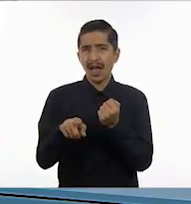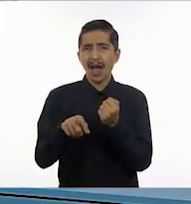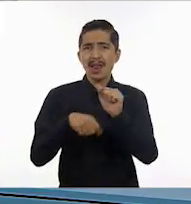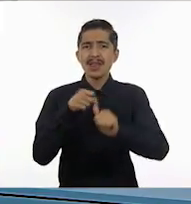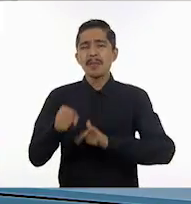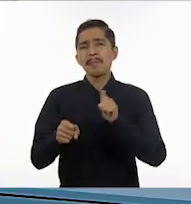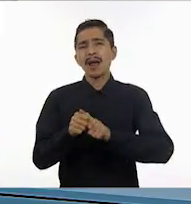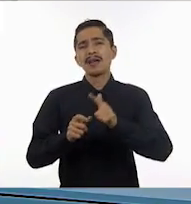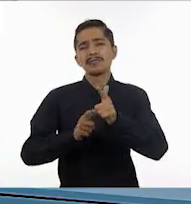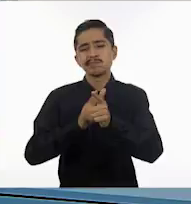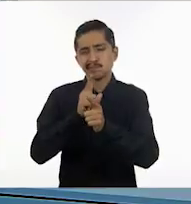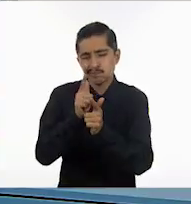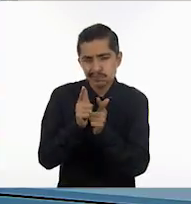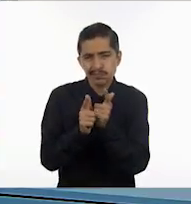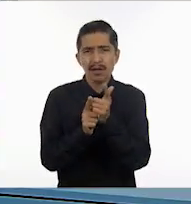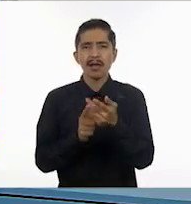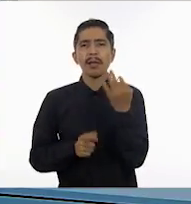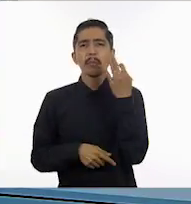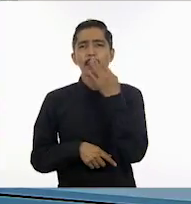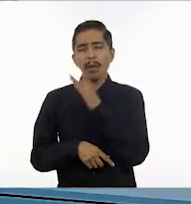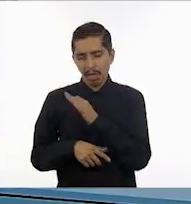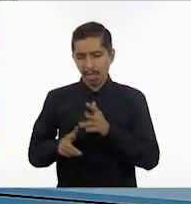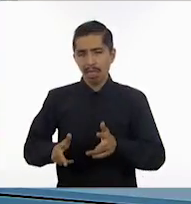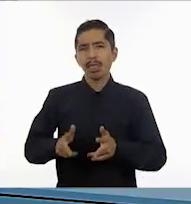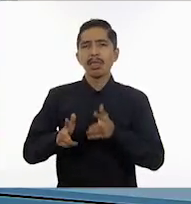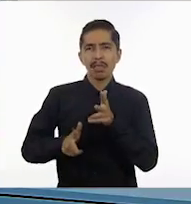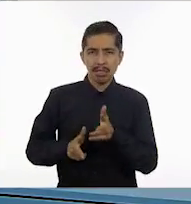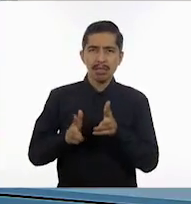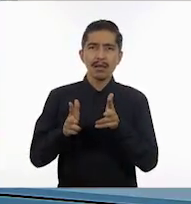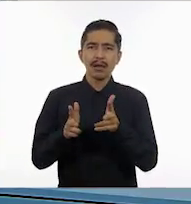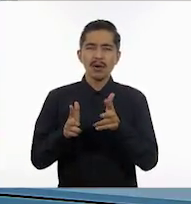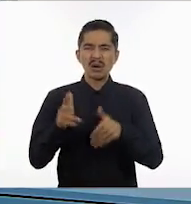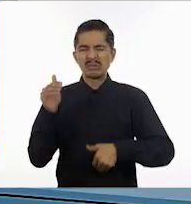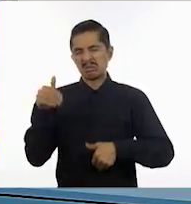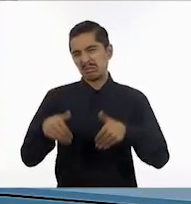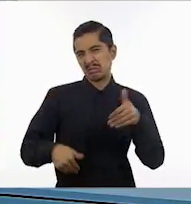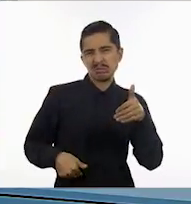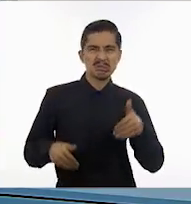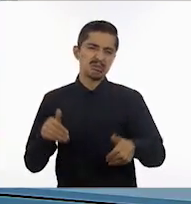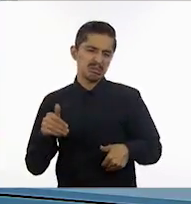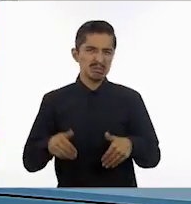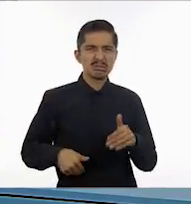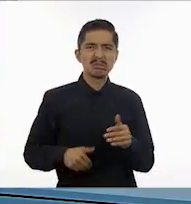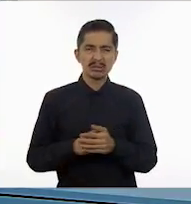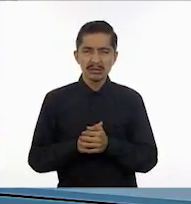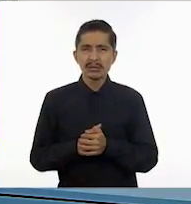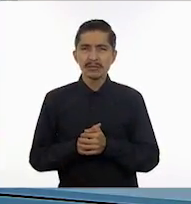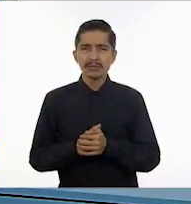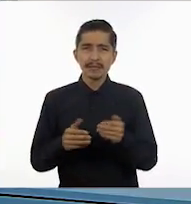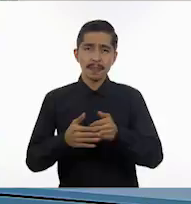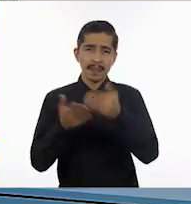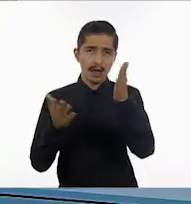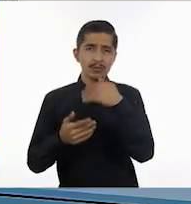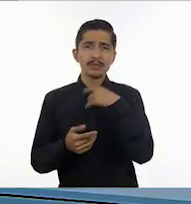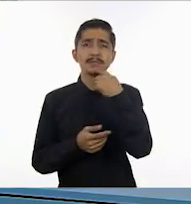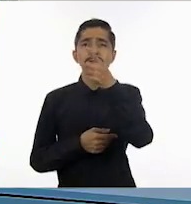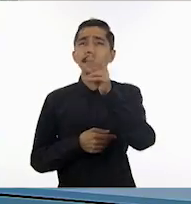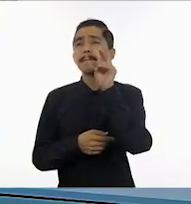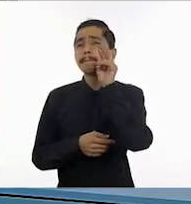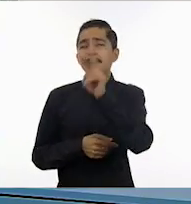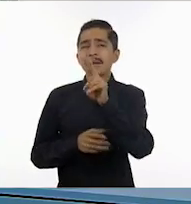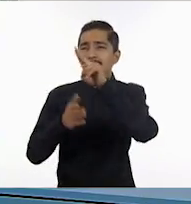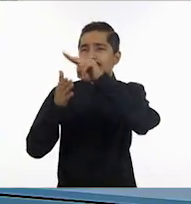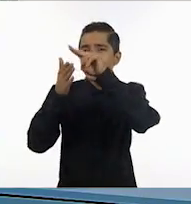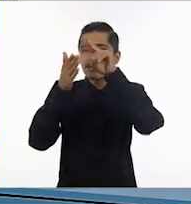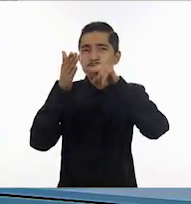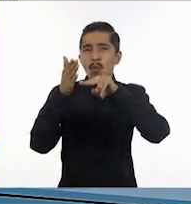muy lentos, eran frágiles e incómodos. Exacto. Les propongo que ahora veamos la descripción de la